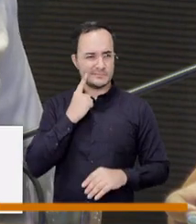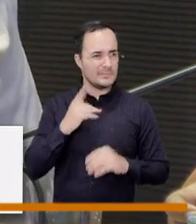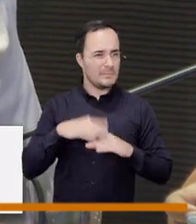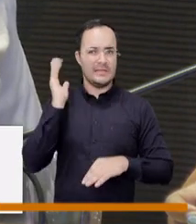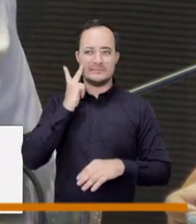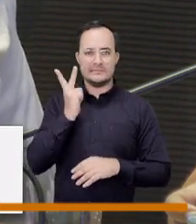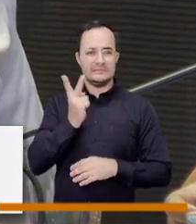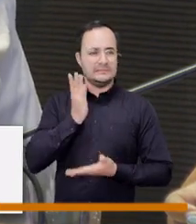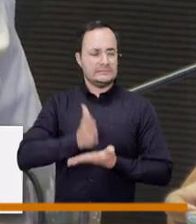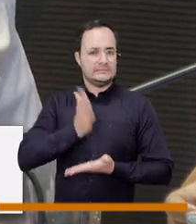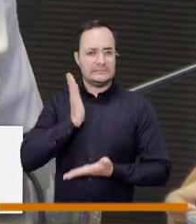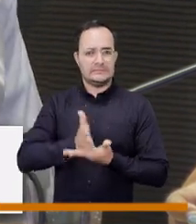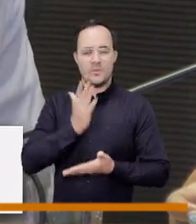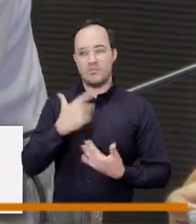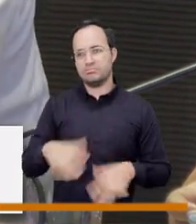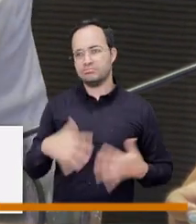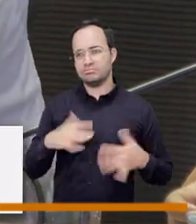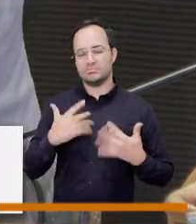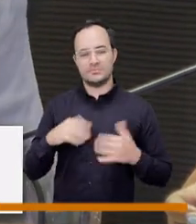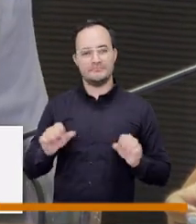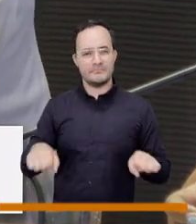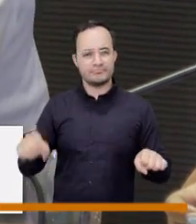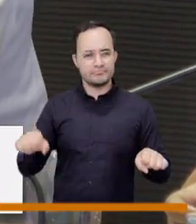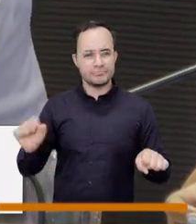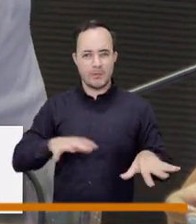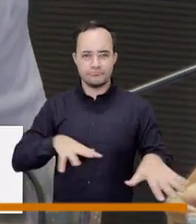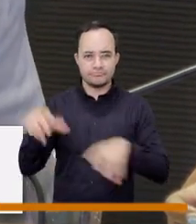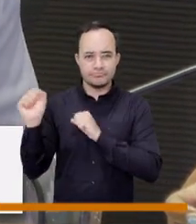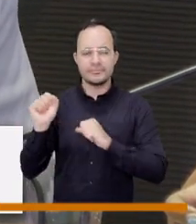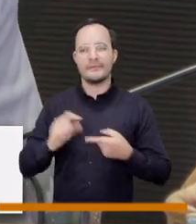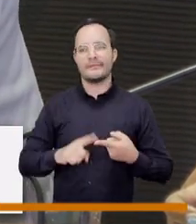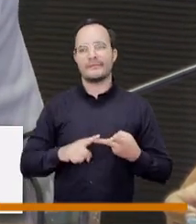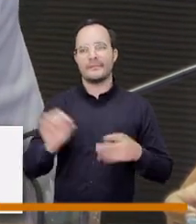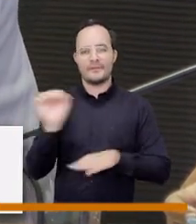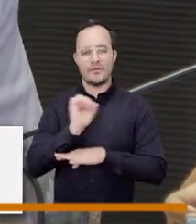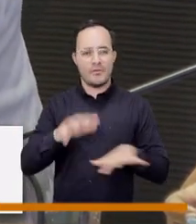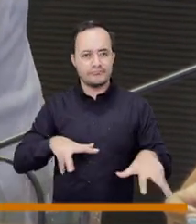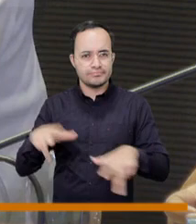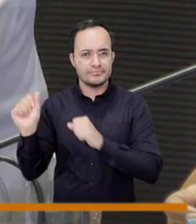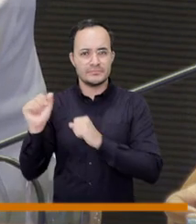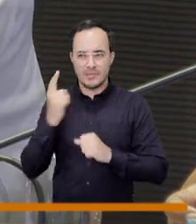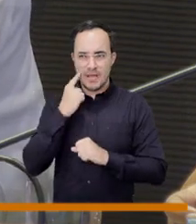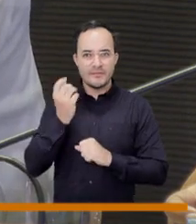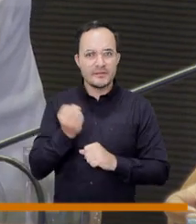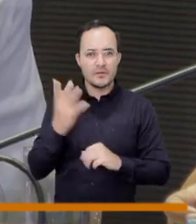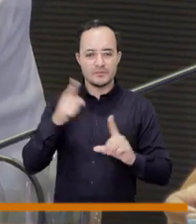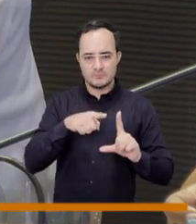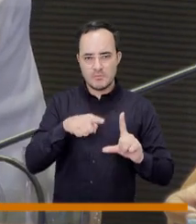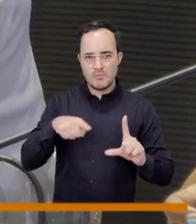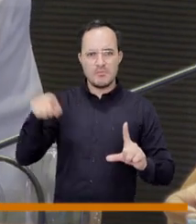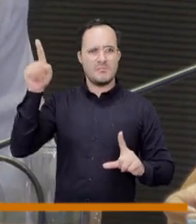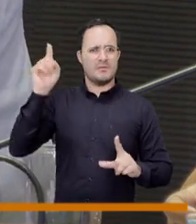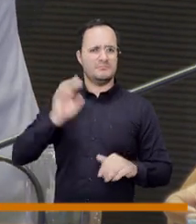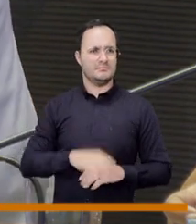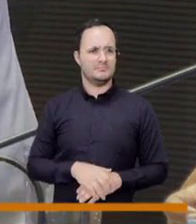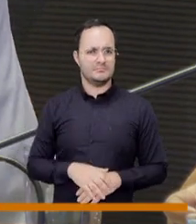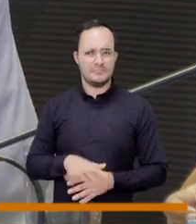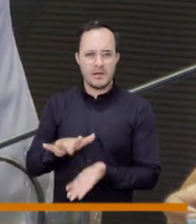la ciudad de Medellín van al alza usted ve el hurto a motocicletas hurto a vehículos hurto a personas disparados